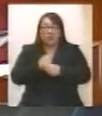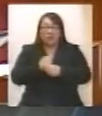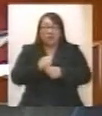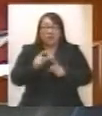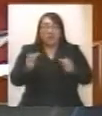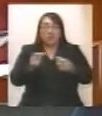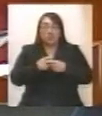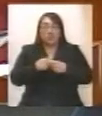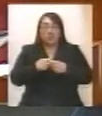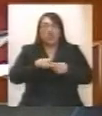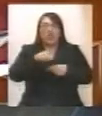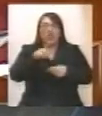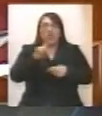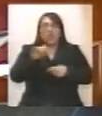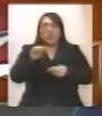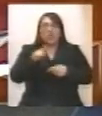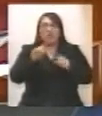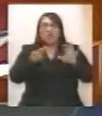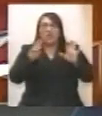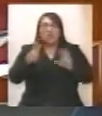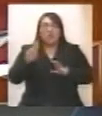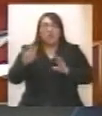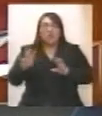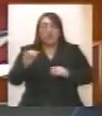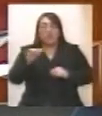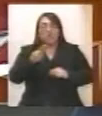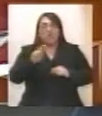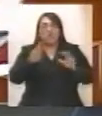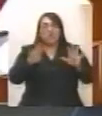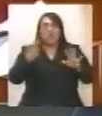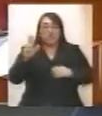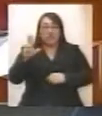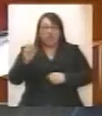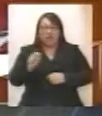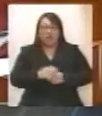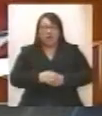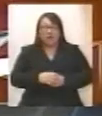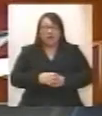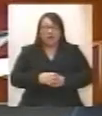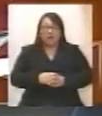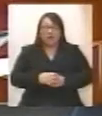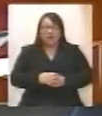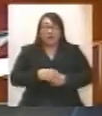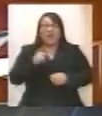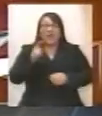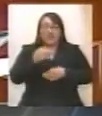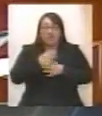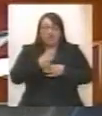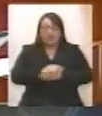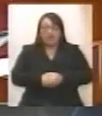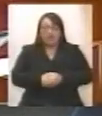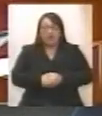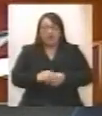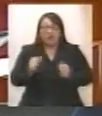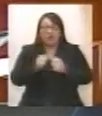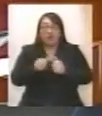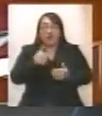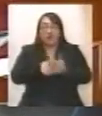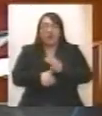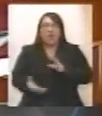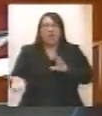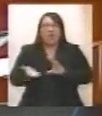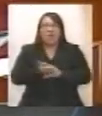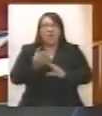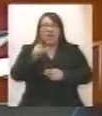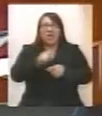De la Comisión de Límites de 1929 y 1930. De esta manera, con la Carta de Límite